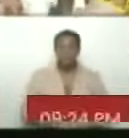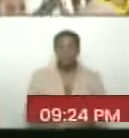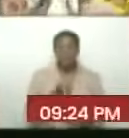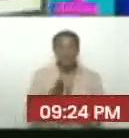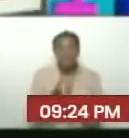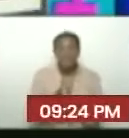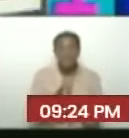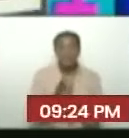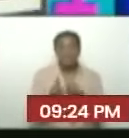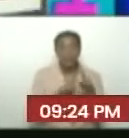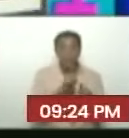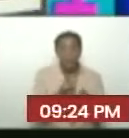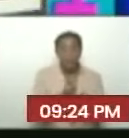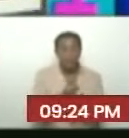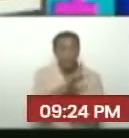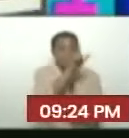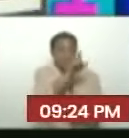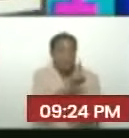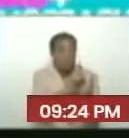casa, cara por cara,